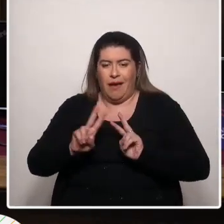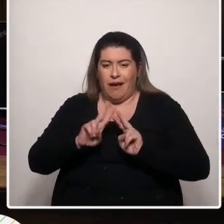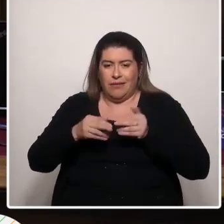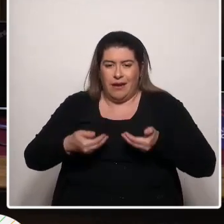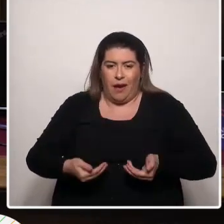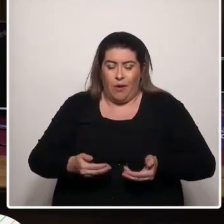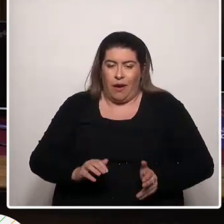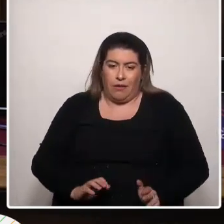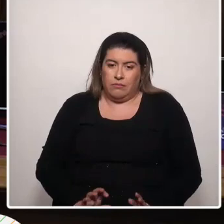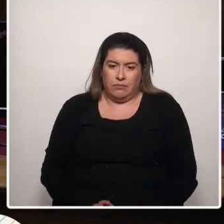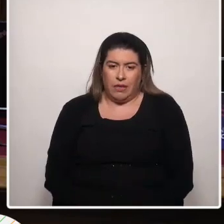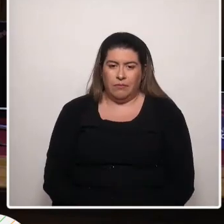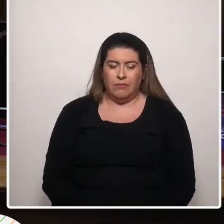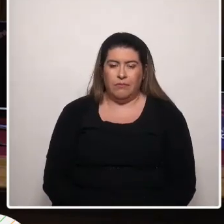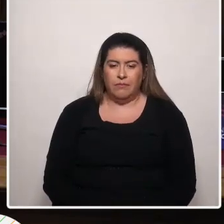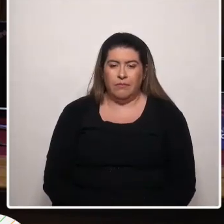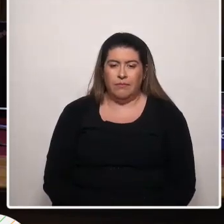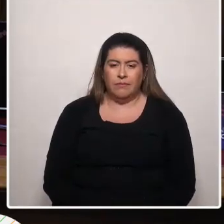Gracias.